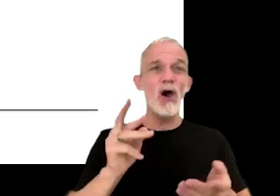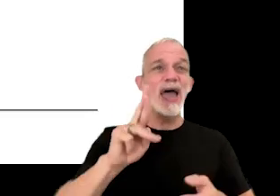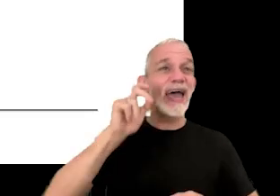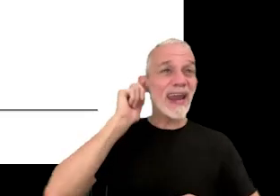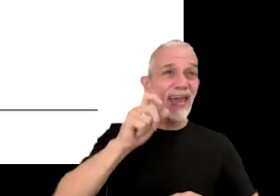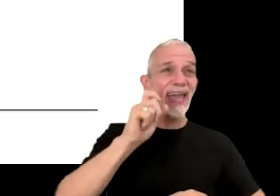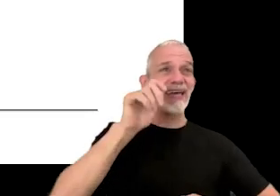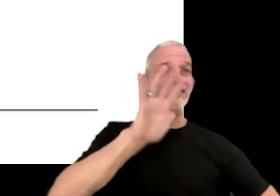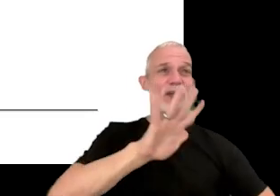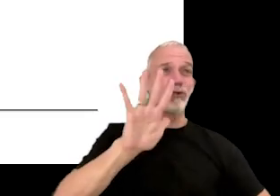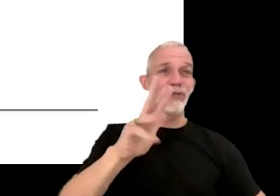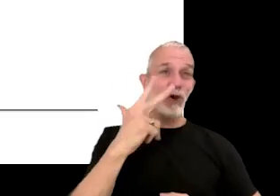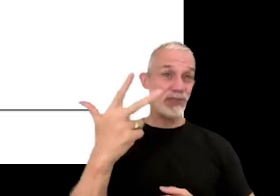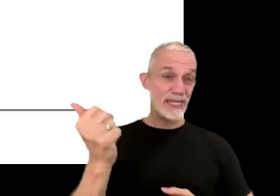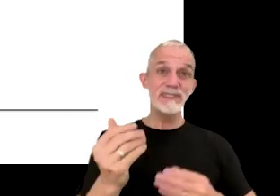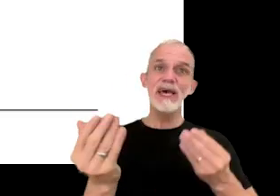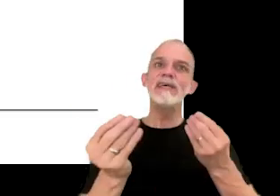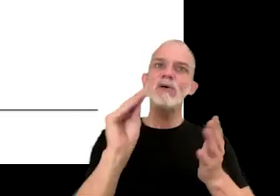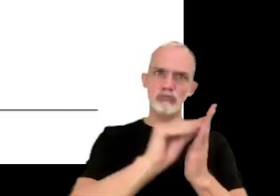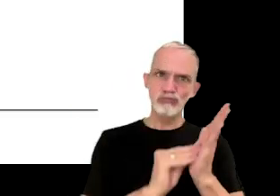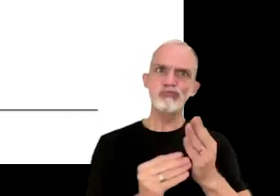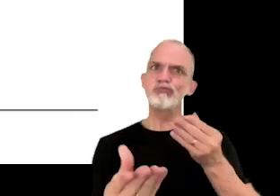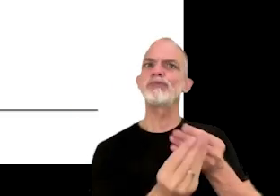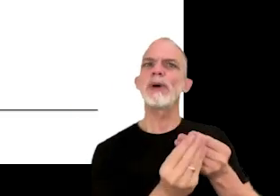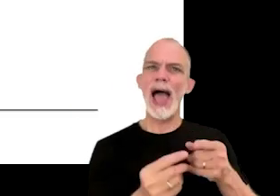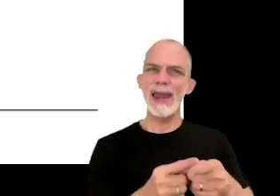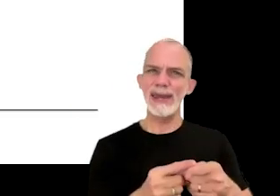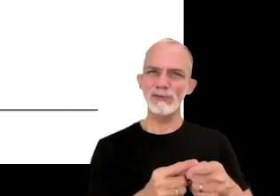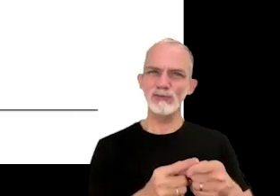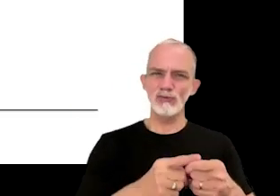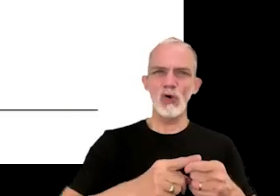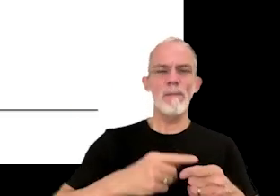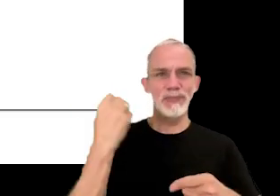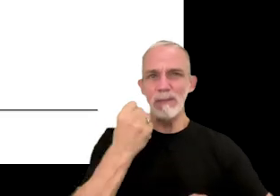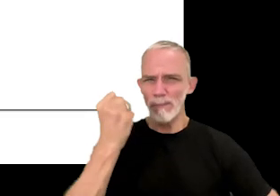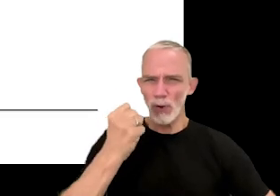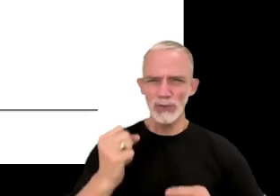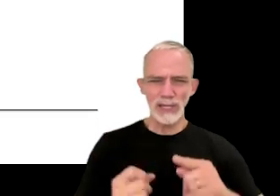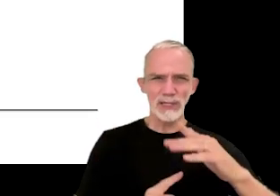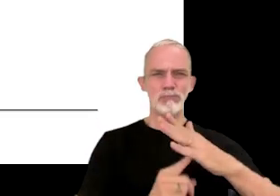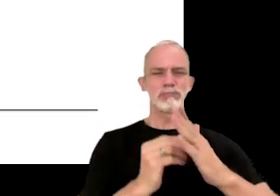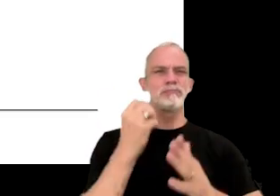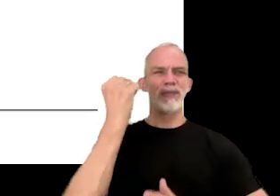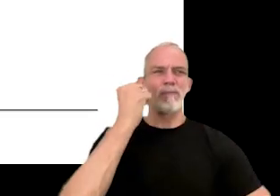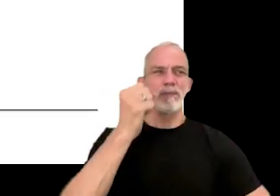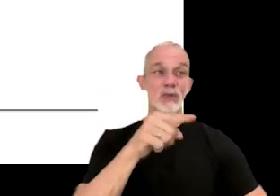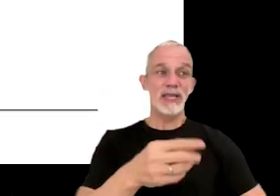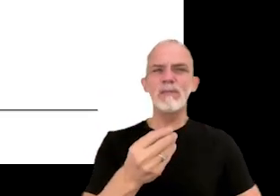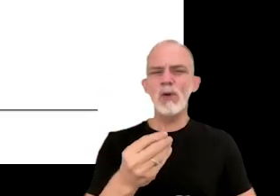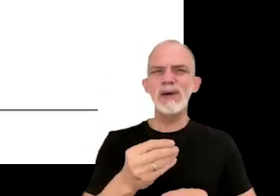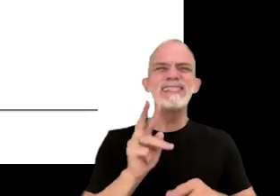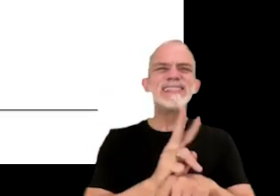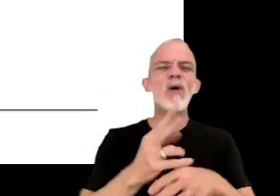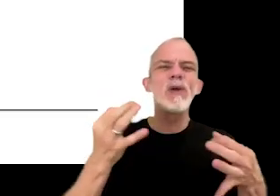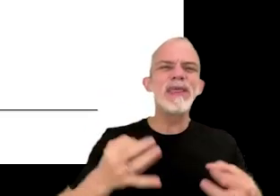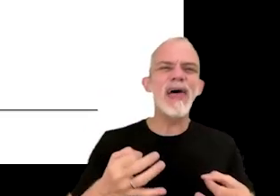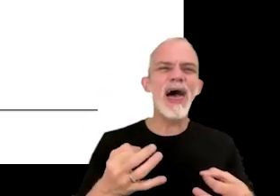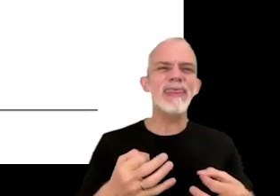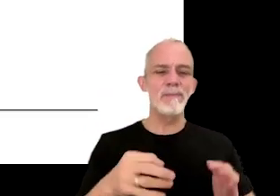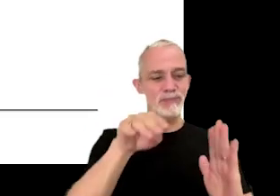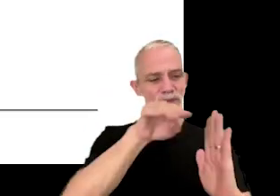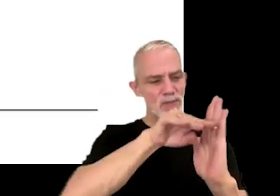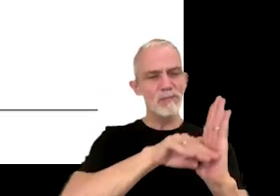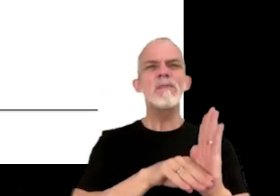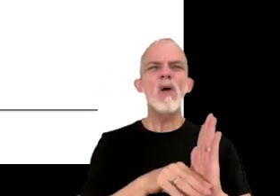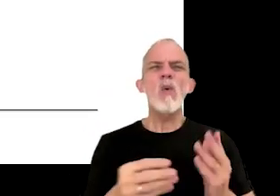además, se dispone, y esto es importante por un principio de seguridad jurídica, se dispone